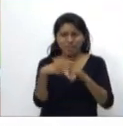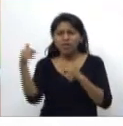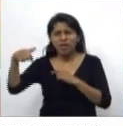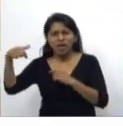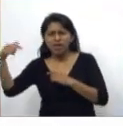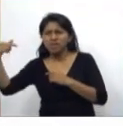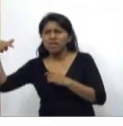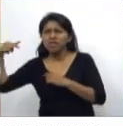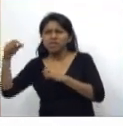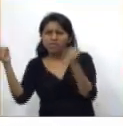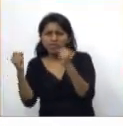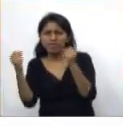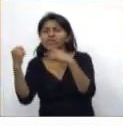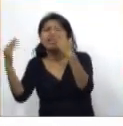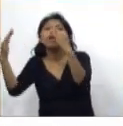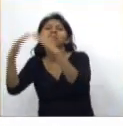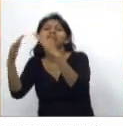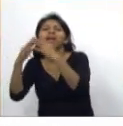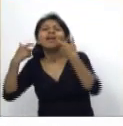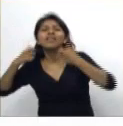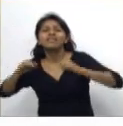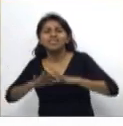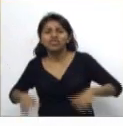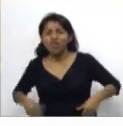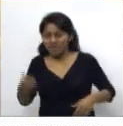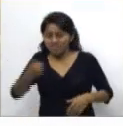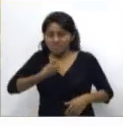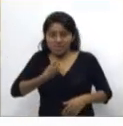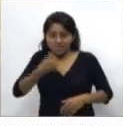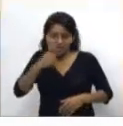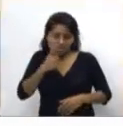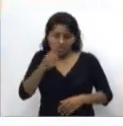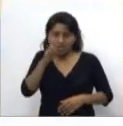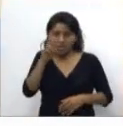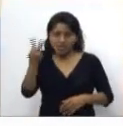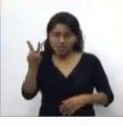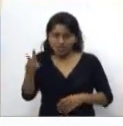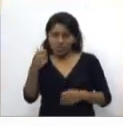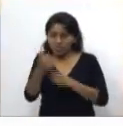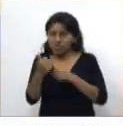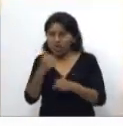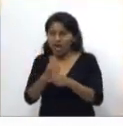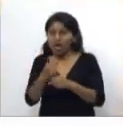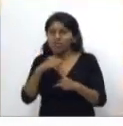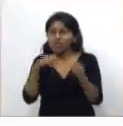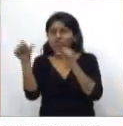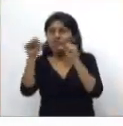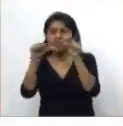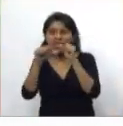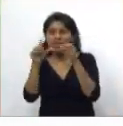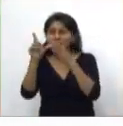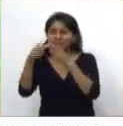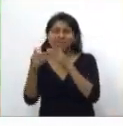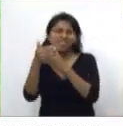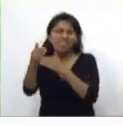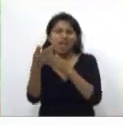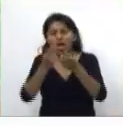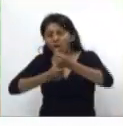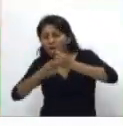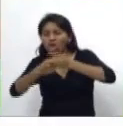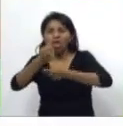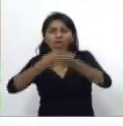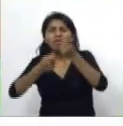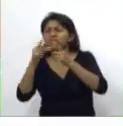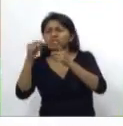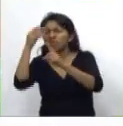tiene que haber una casa de la Chola, ¿no? Con recursos propios, una joven de 22 años emprendió una actividad que, más allá de lo comercial, tiene